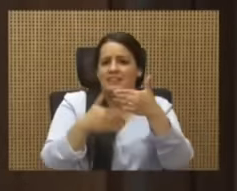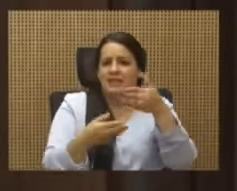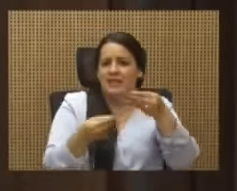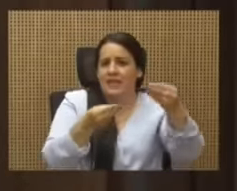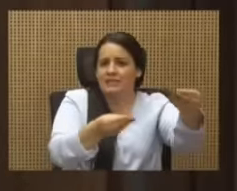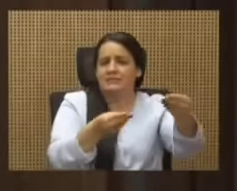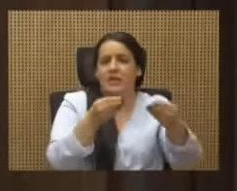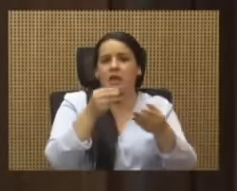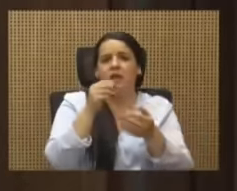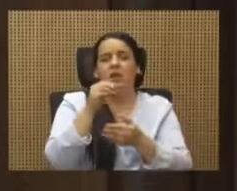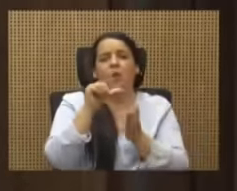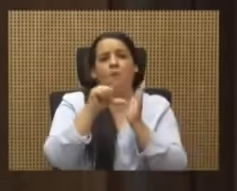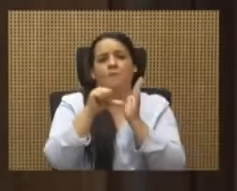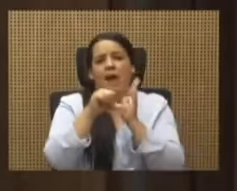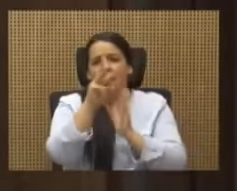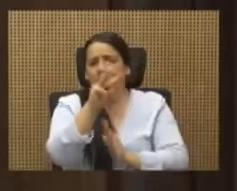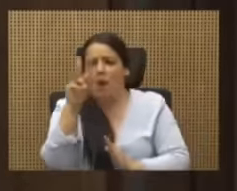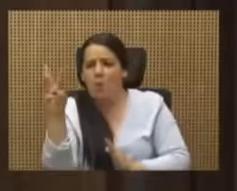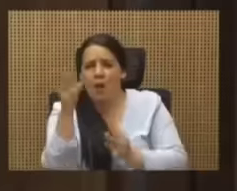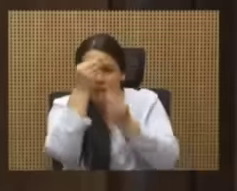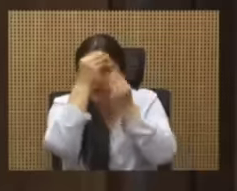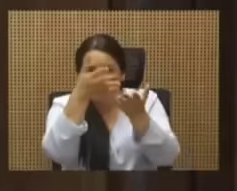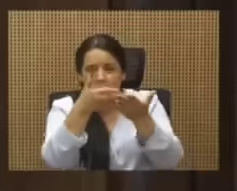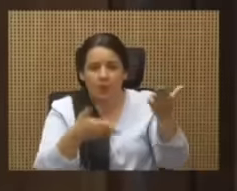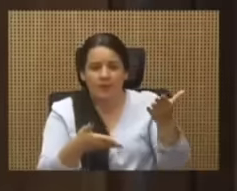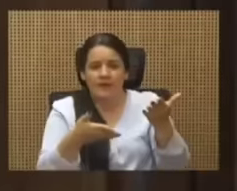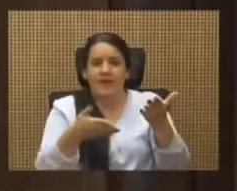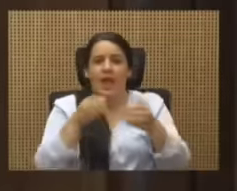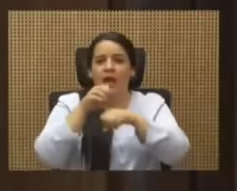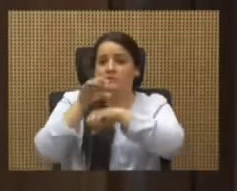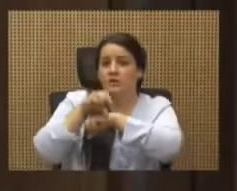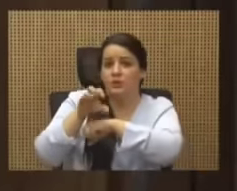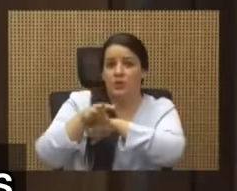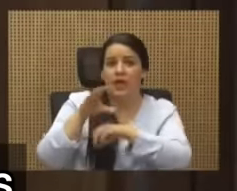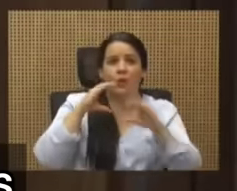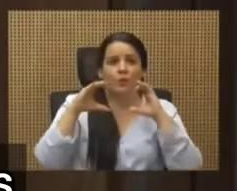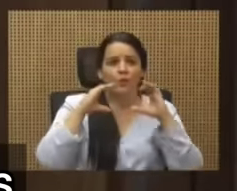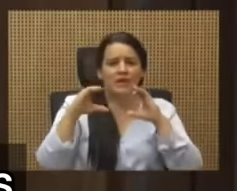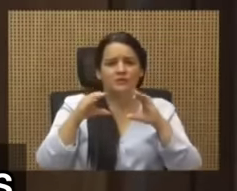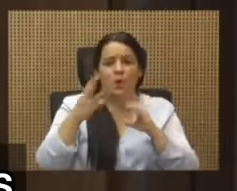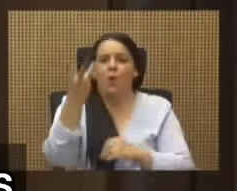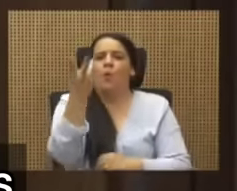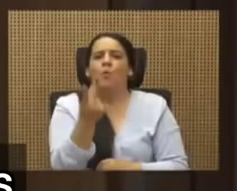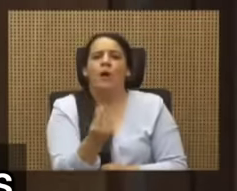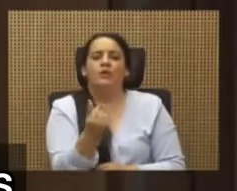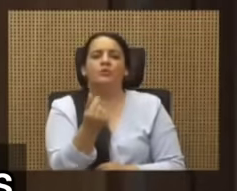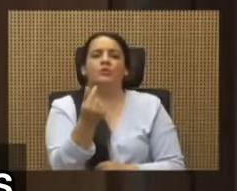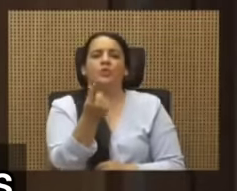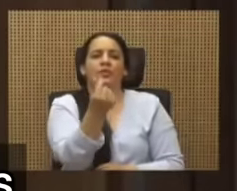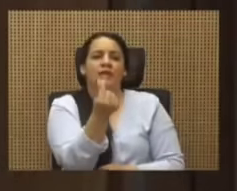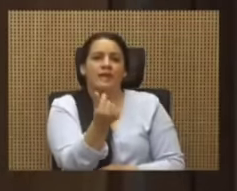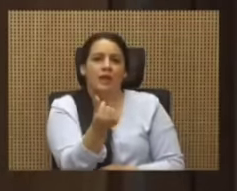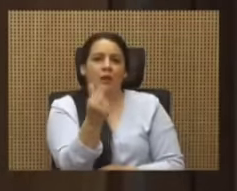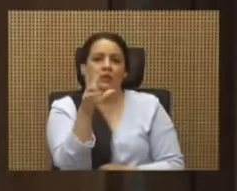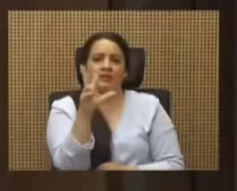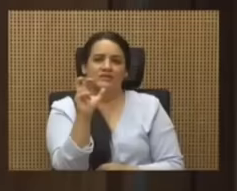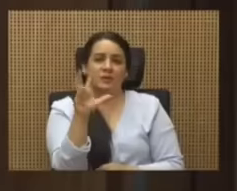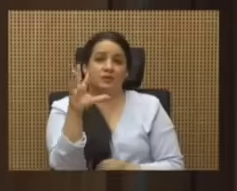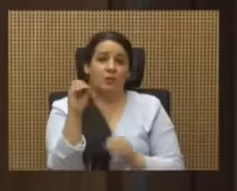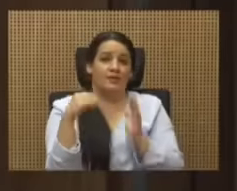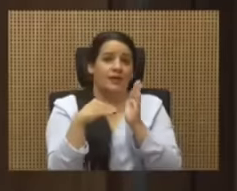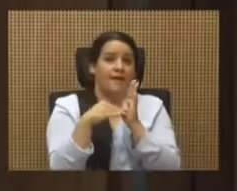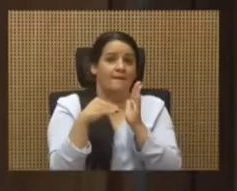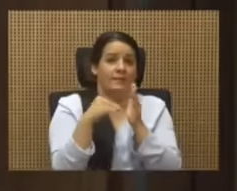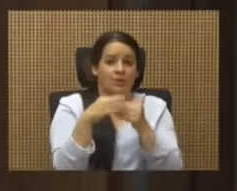comunicación? ¿Cuánto dinero de los 461 mil dólares, casi medio millón de dólares, fueron para